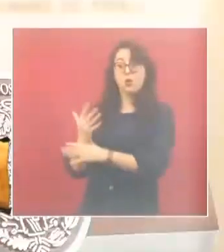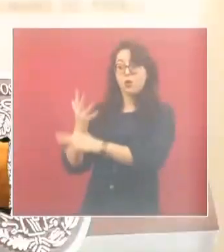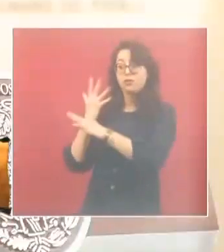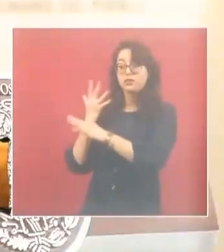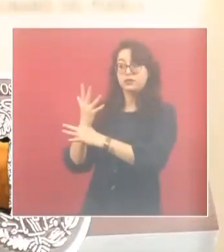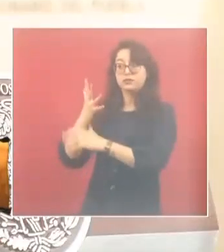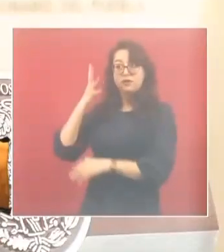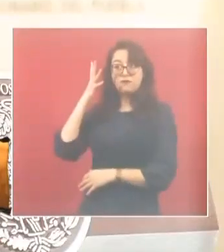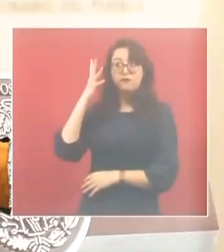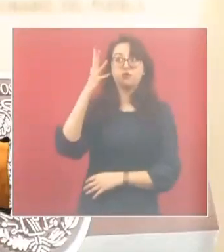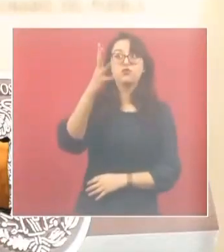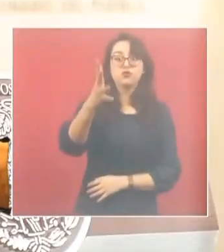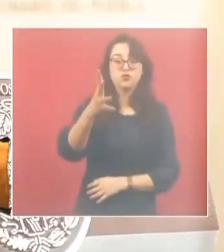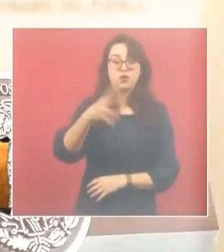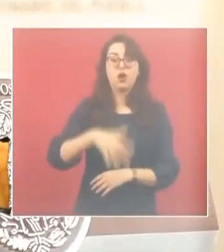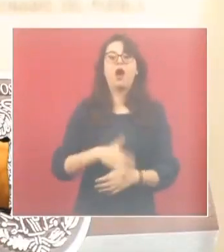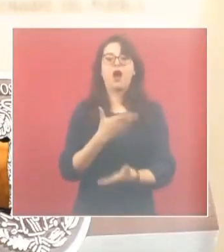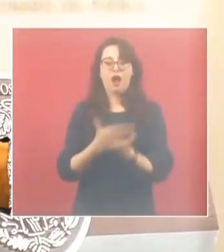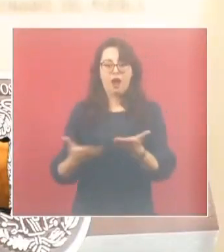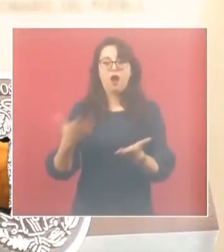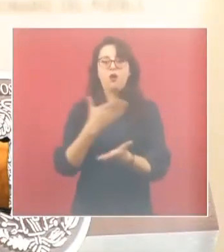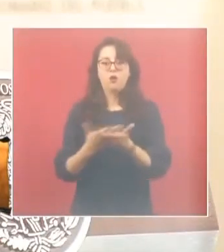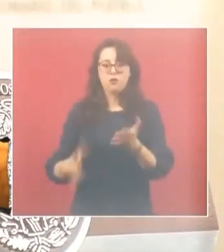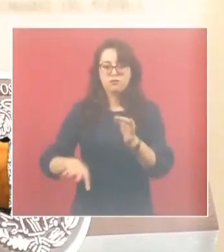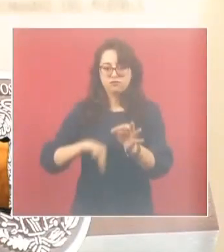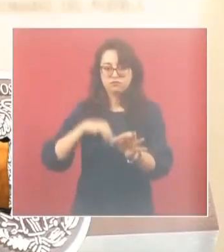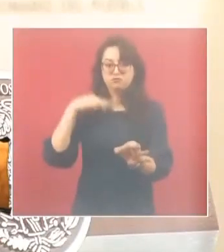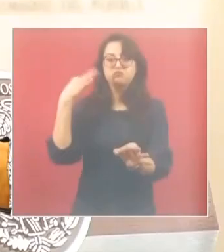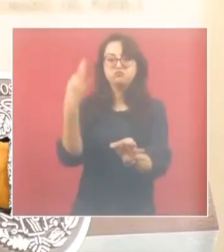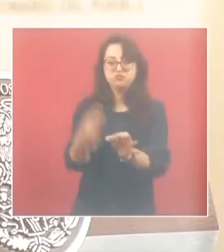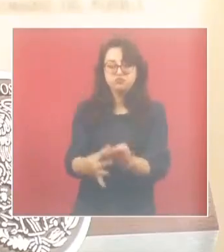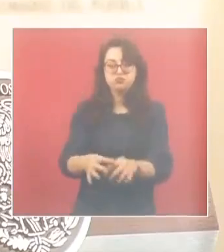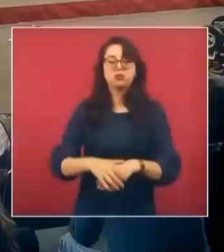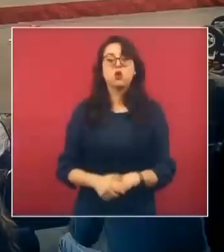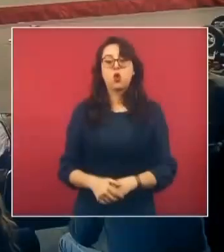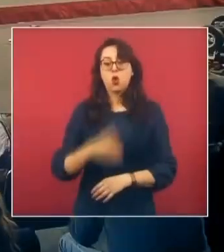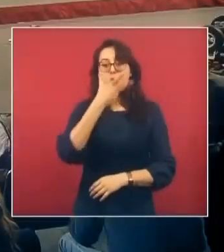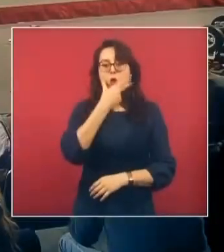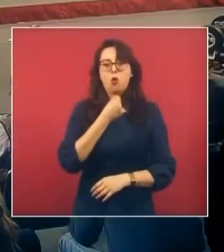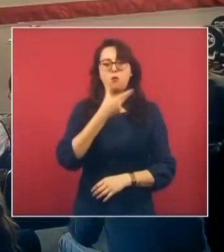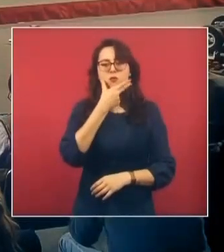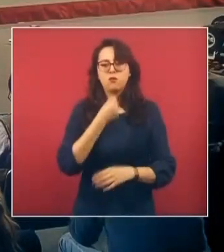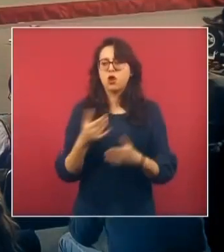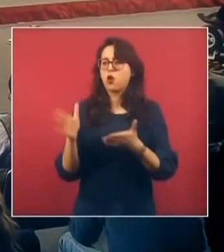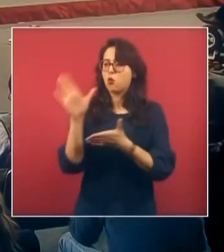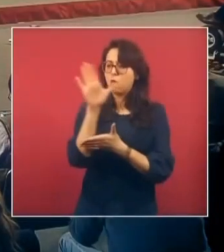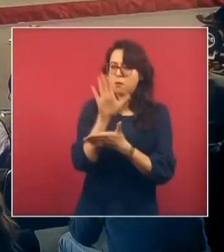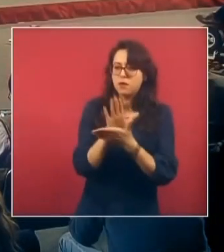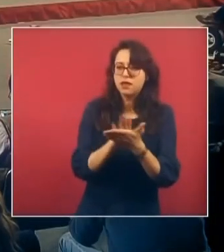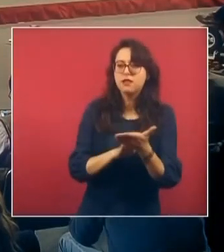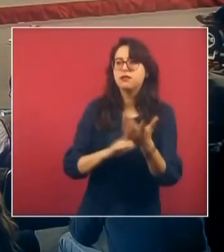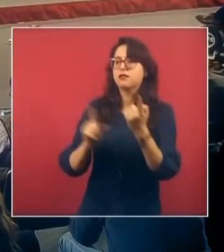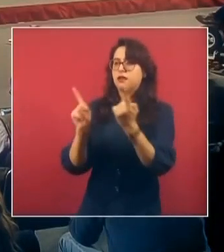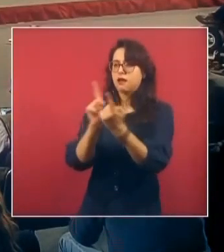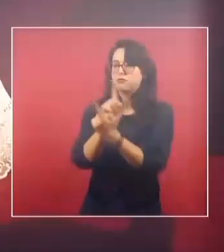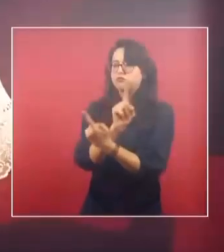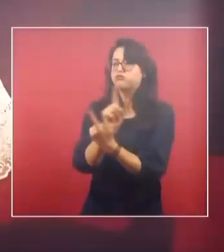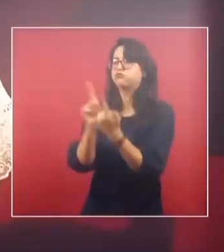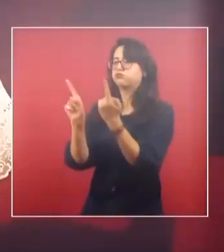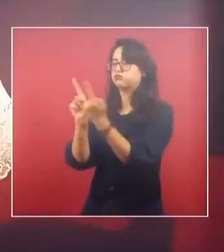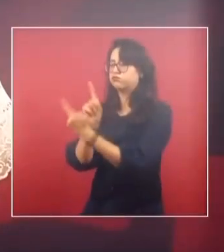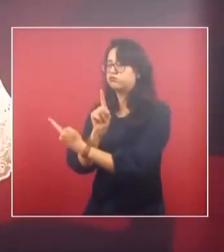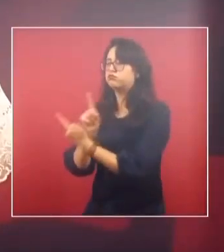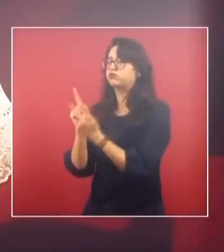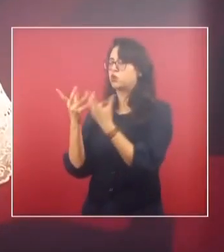suele caminar junto a sandalias humildes, que entiende los diálogos de nuestra